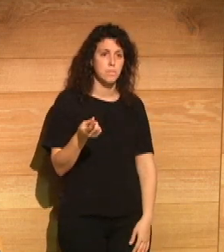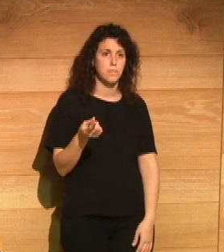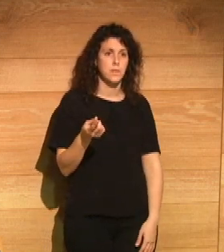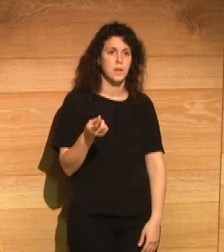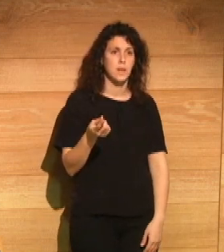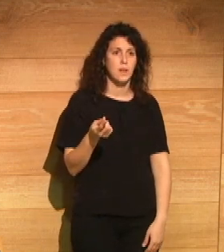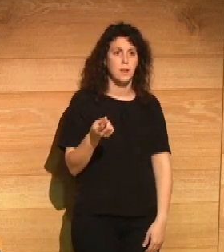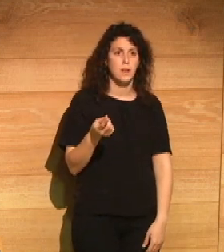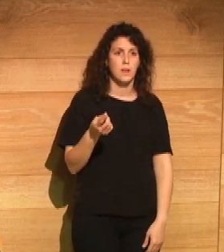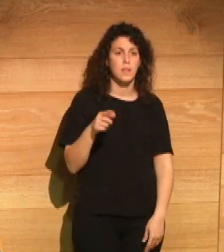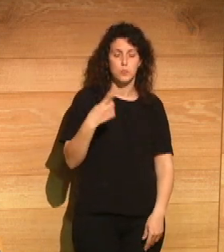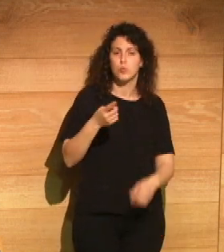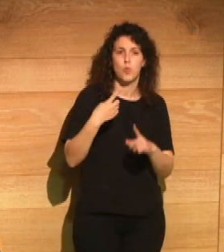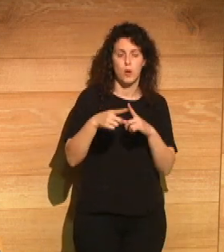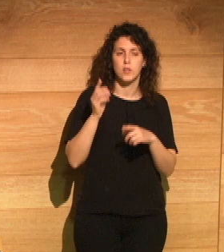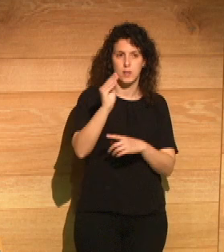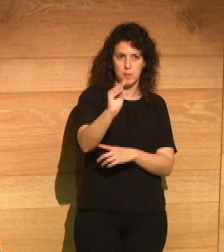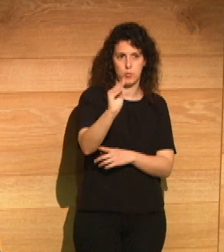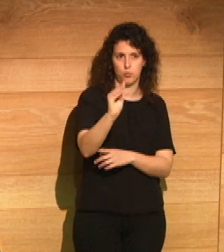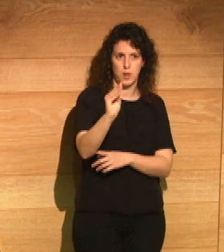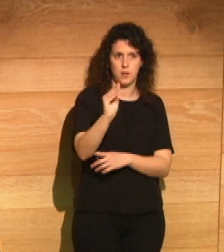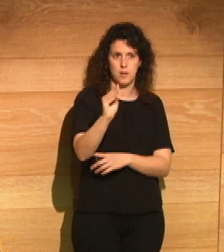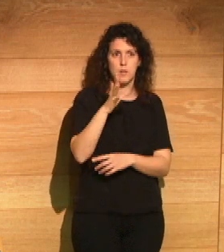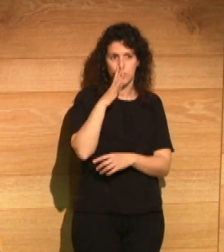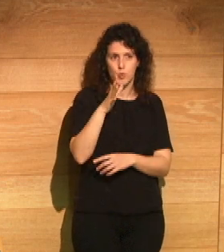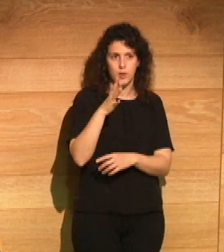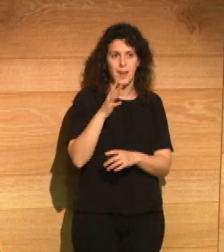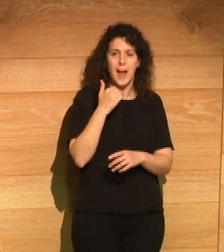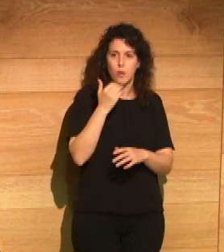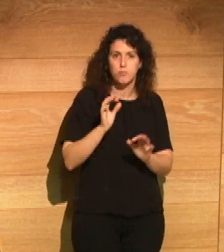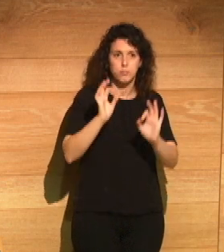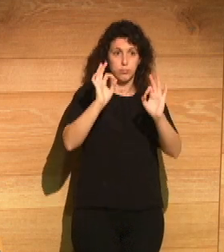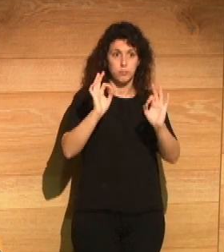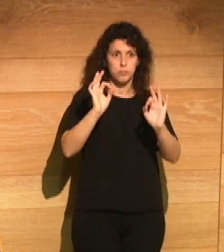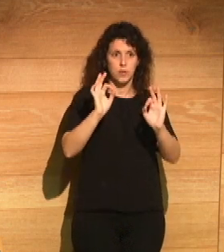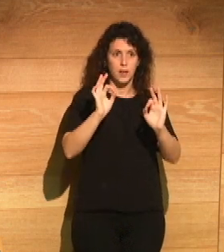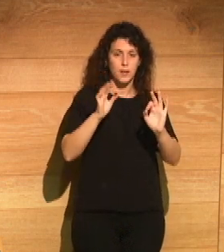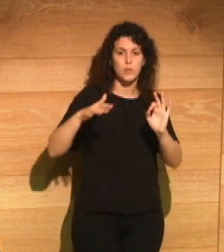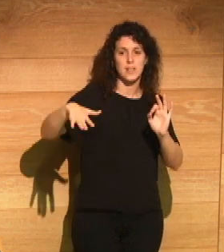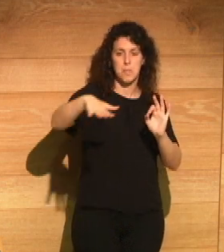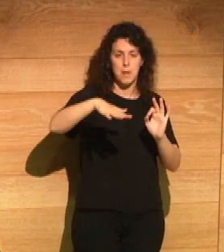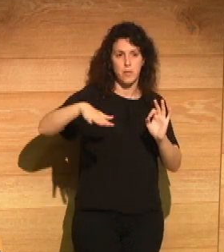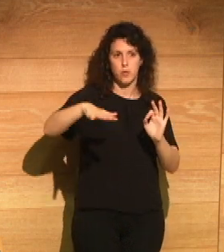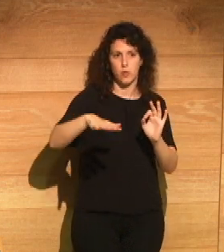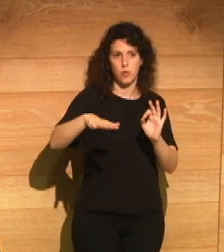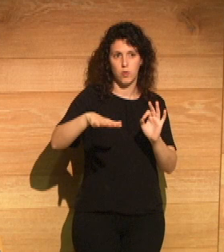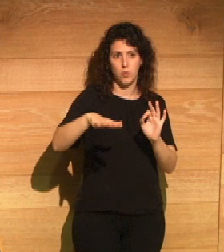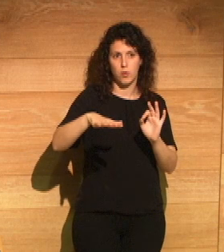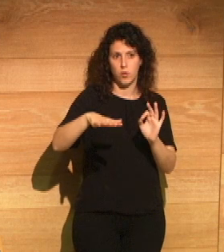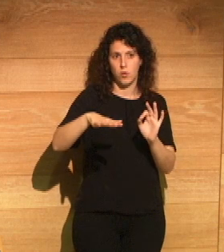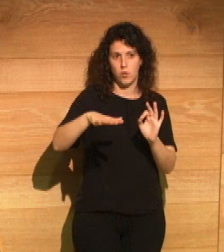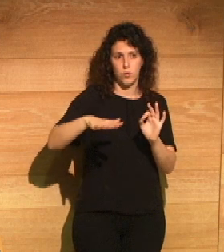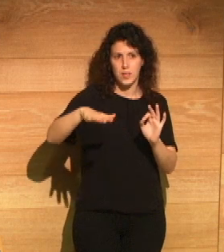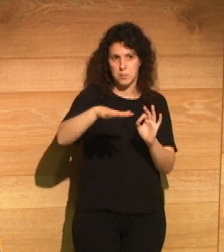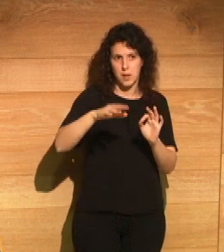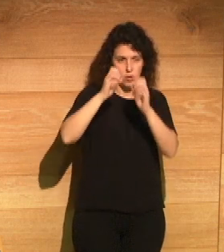de la que después te voy a preguntar porque es bastante particular y quizá es un espacio que no es